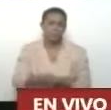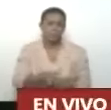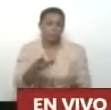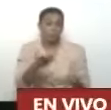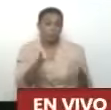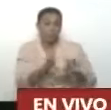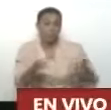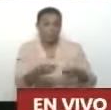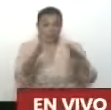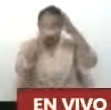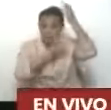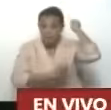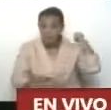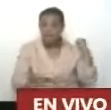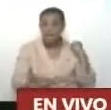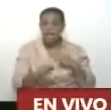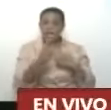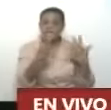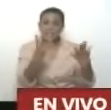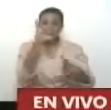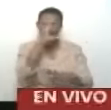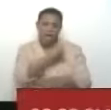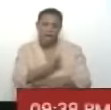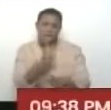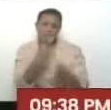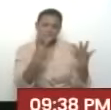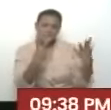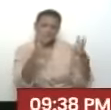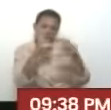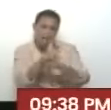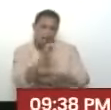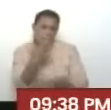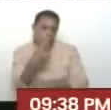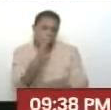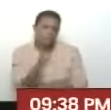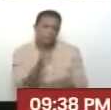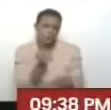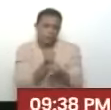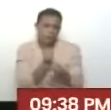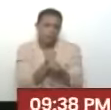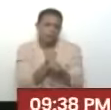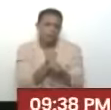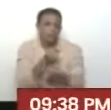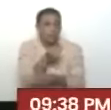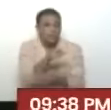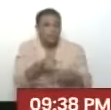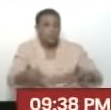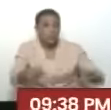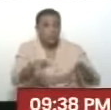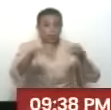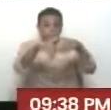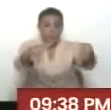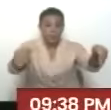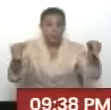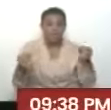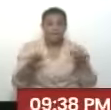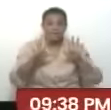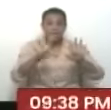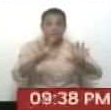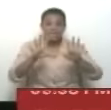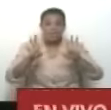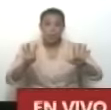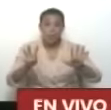del canciller, yo estuve ahí casi 7 años como canciller. Y ahí está el balcón del 19